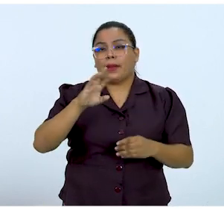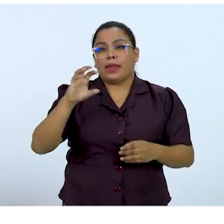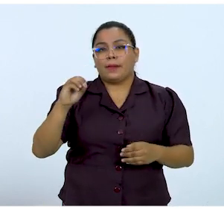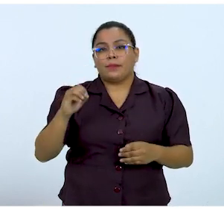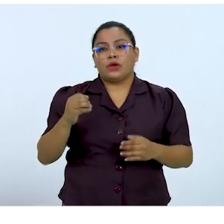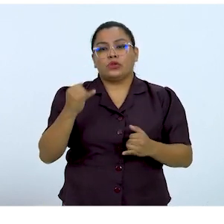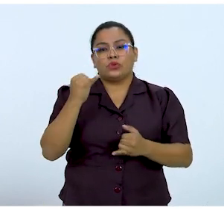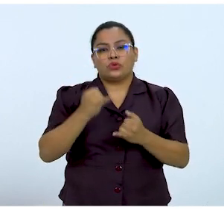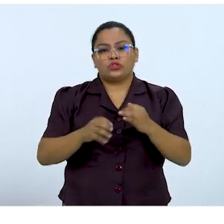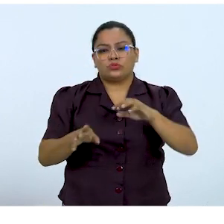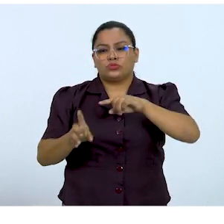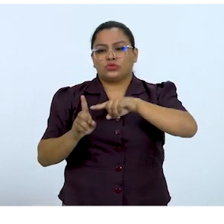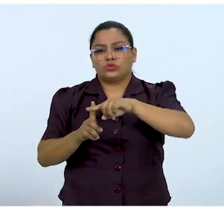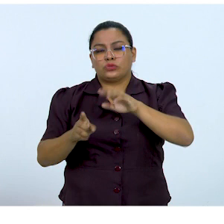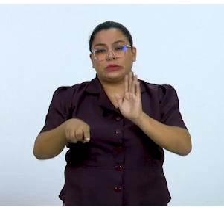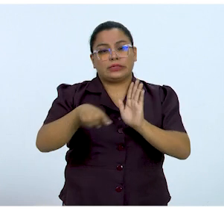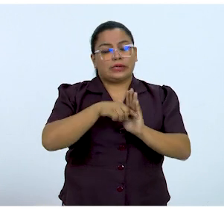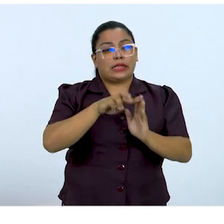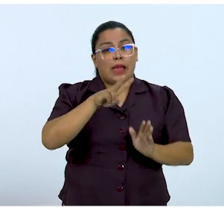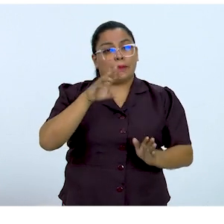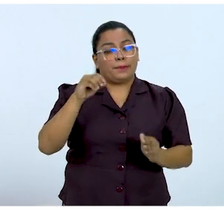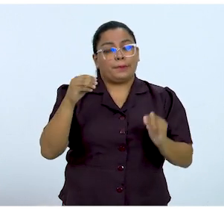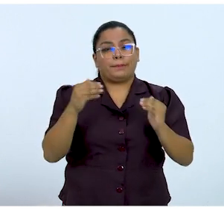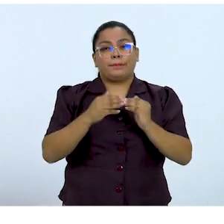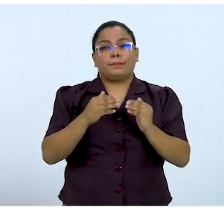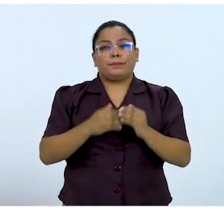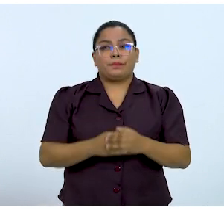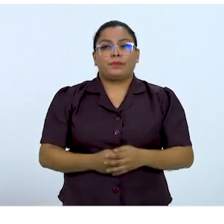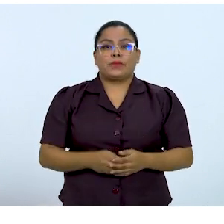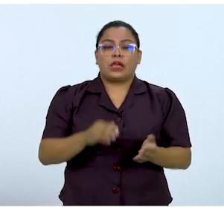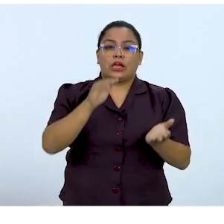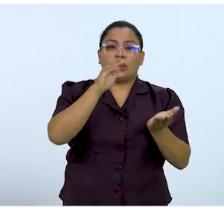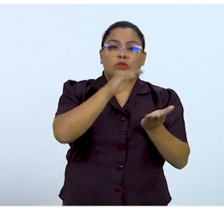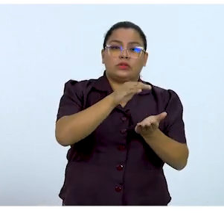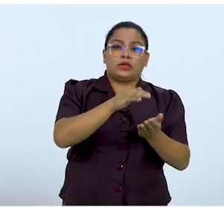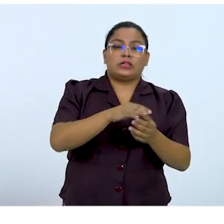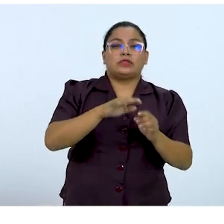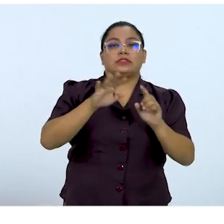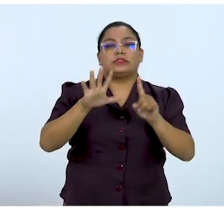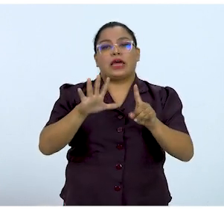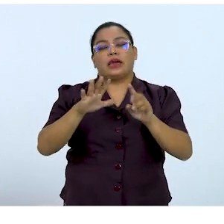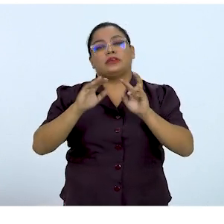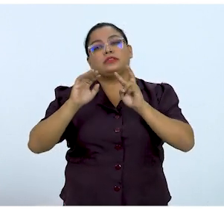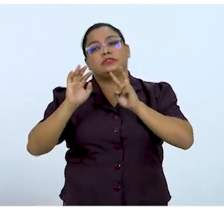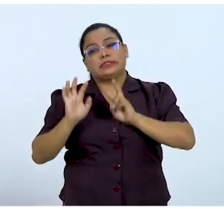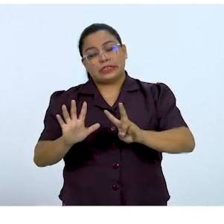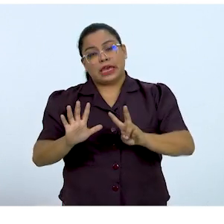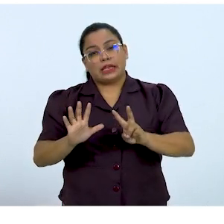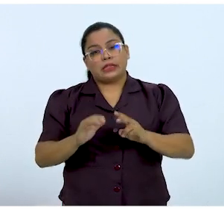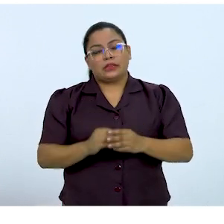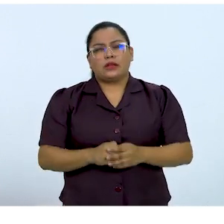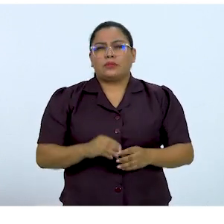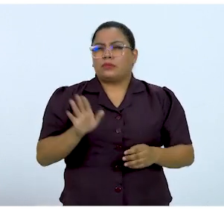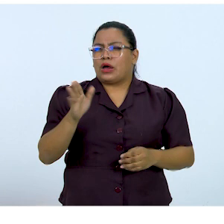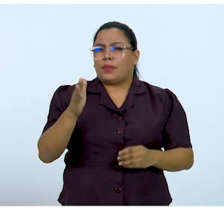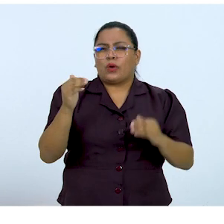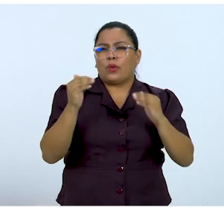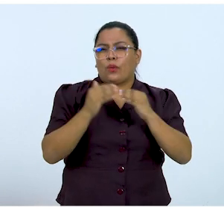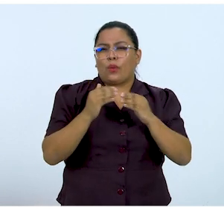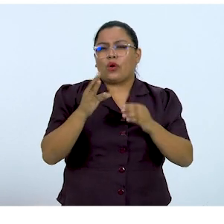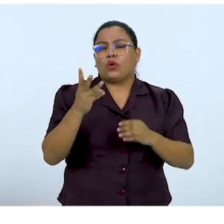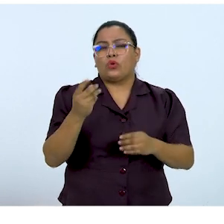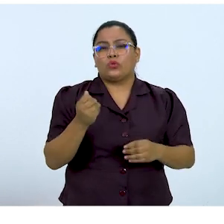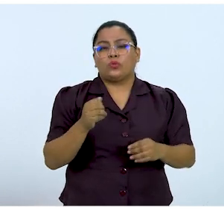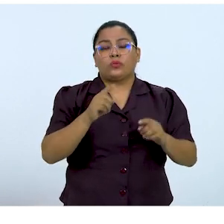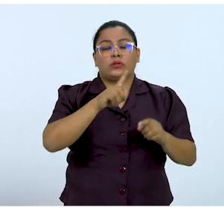último las operaciones de suma y resta hasta 20. En las unidades 6 y 7 sucede algo muy similar